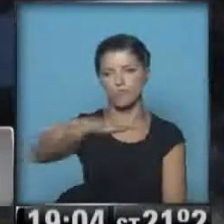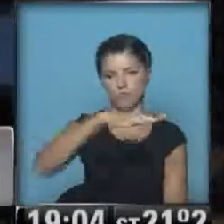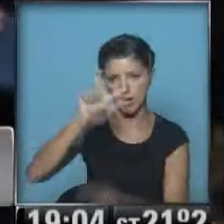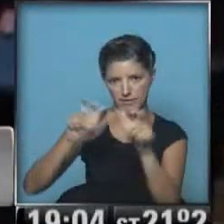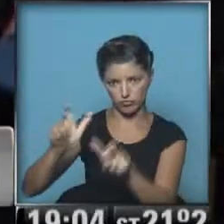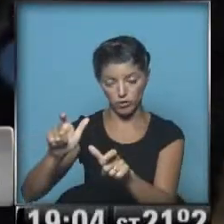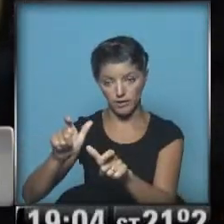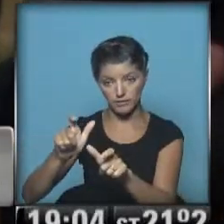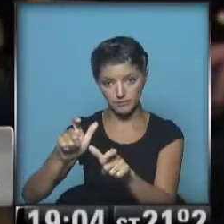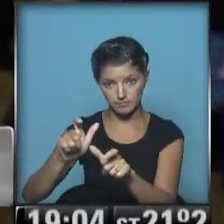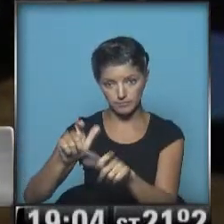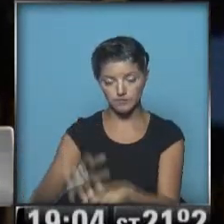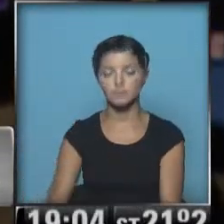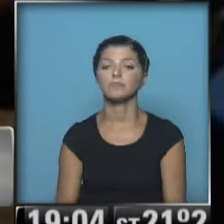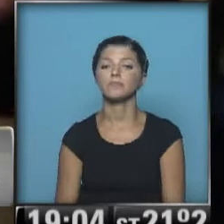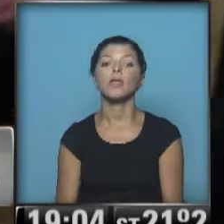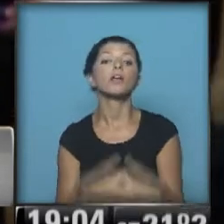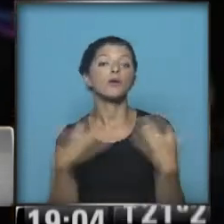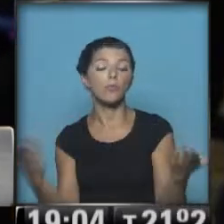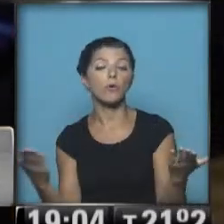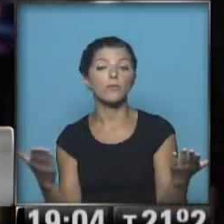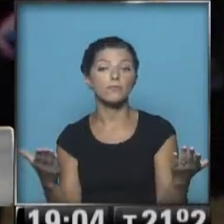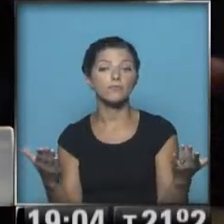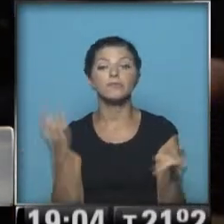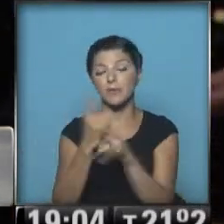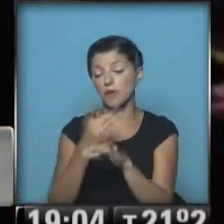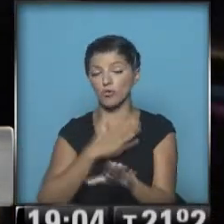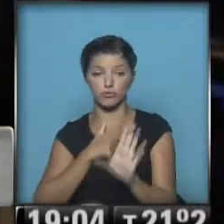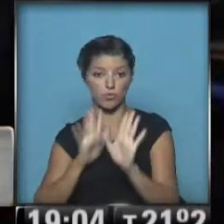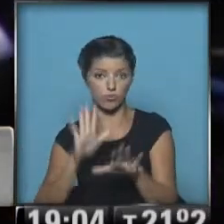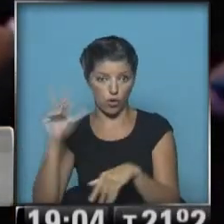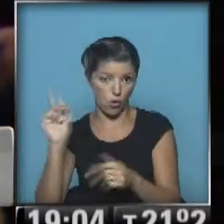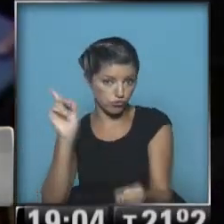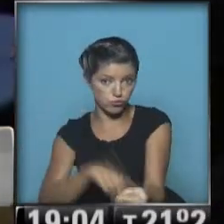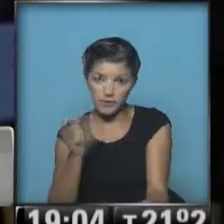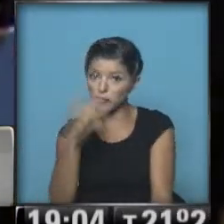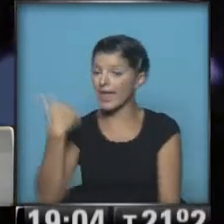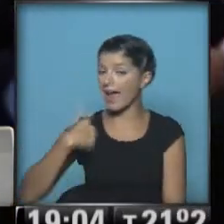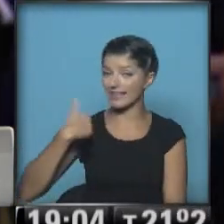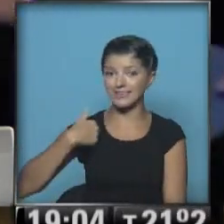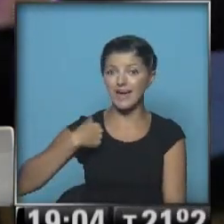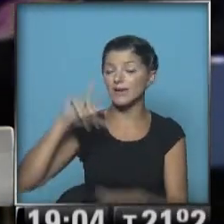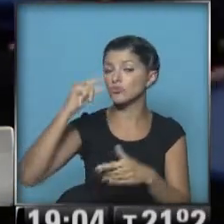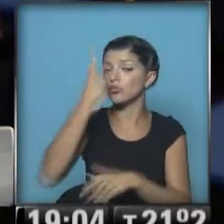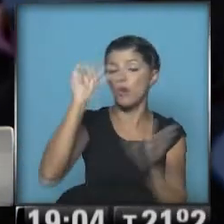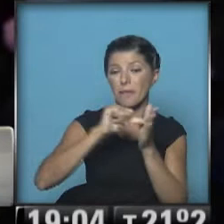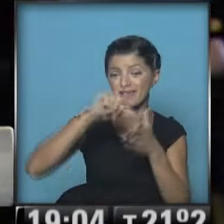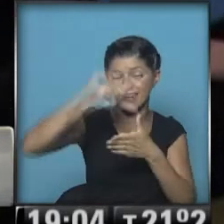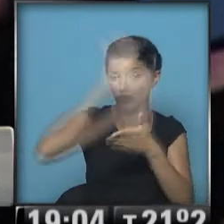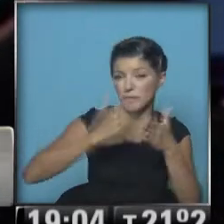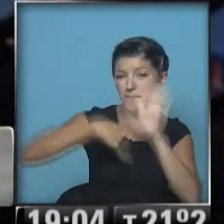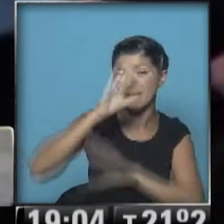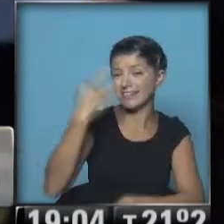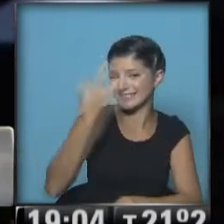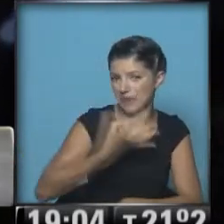ciudadanos y convertir, como permanentemente estamos acostumbrados, que la Argentina es uno de los países más seguros de Latinoamérica y fundamentalmente la Ciudad de